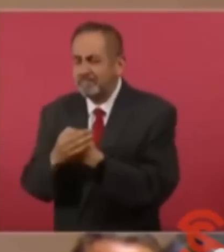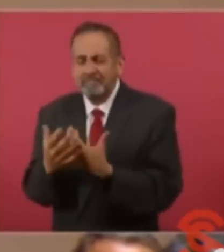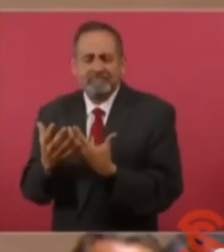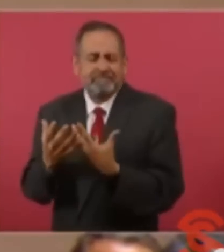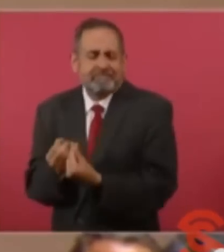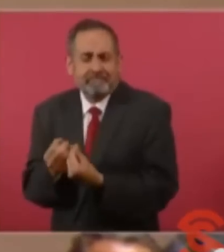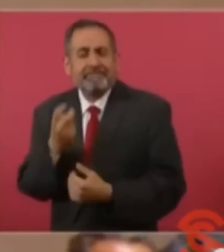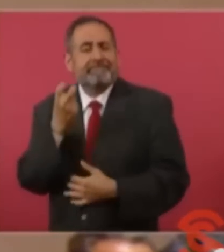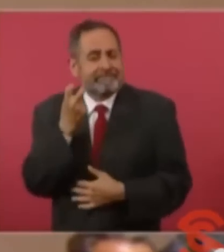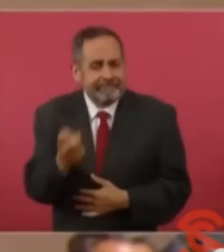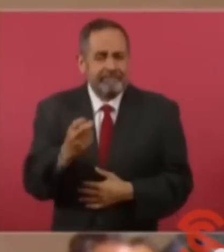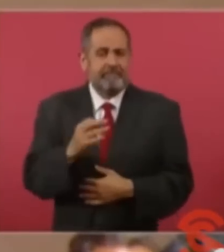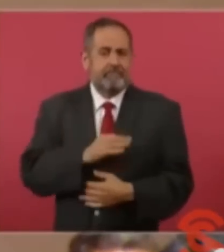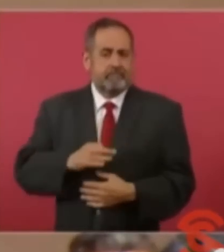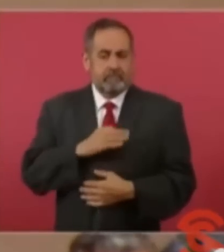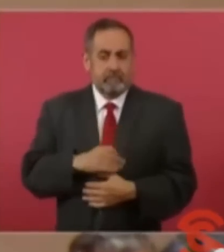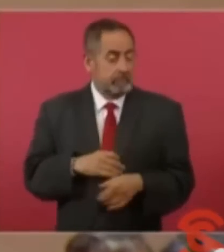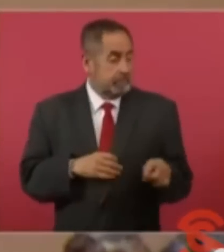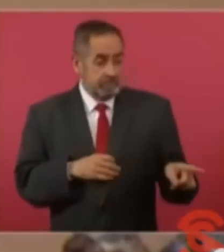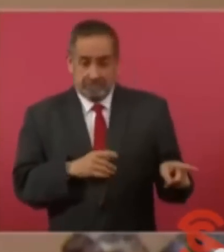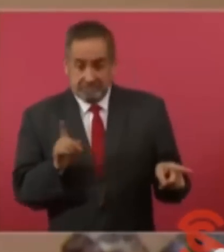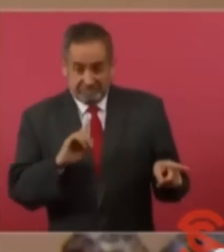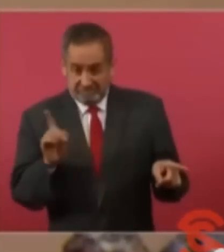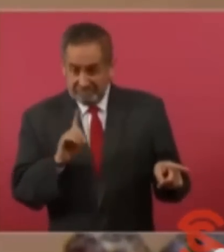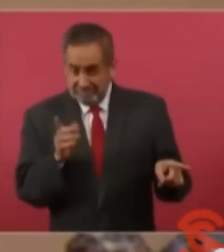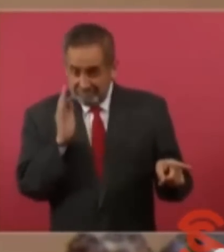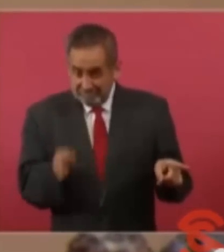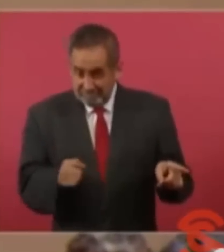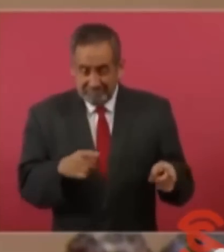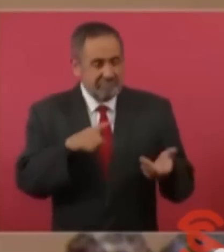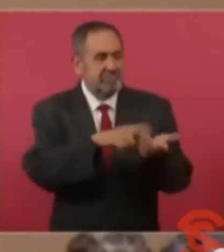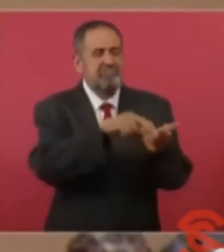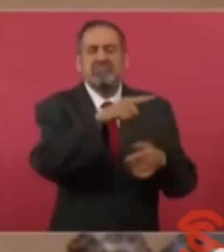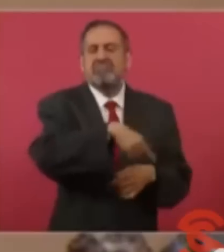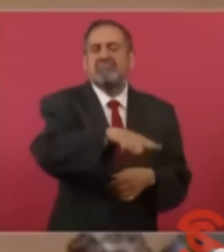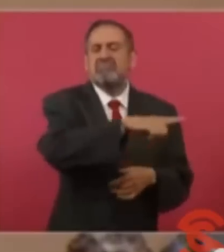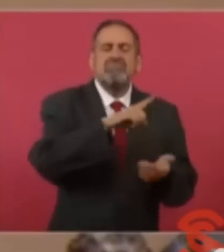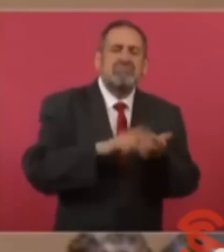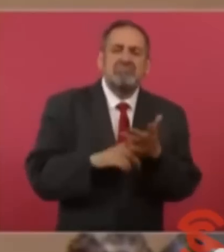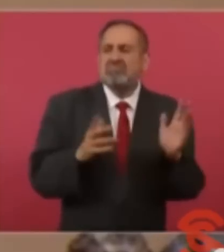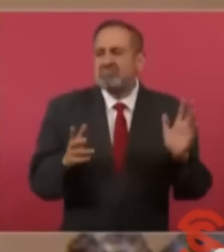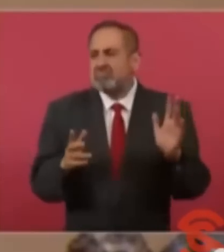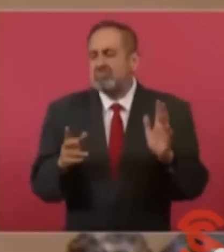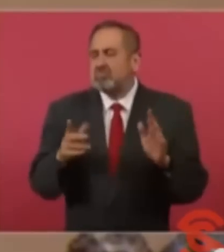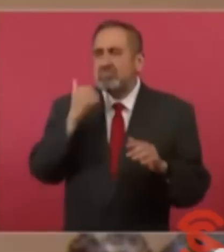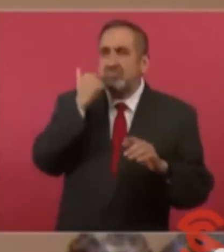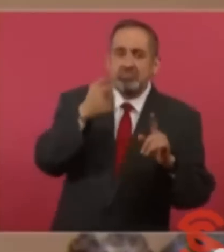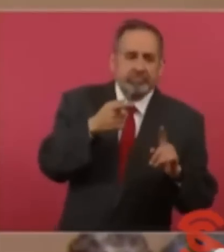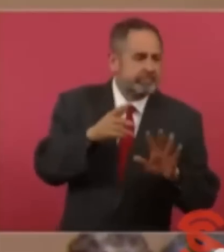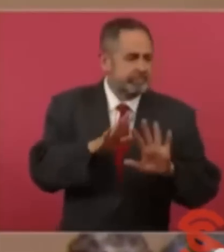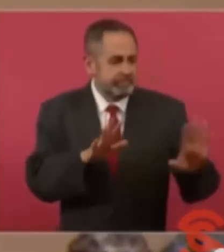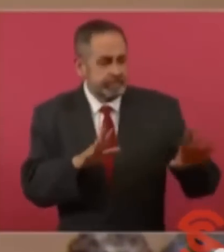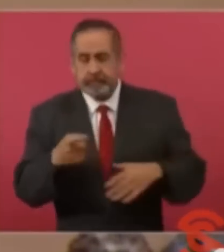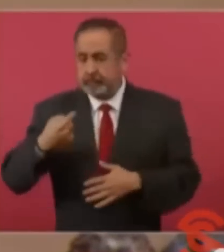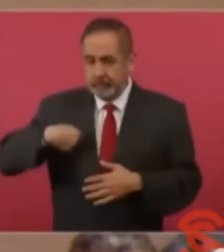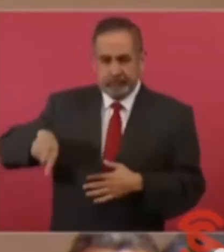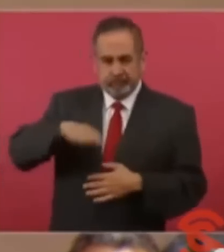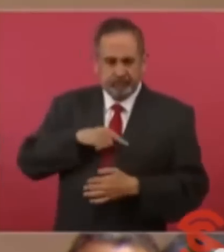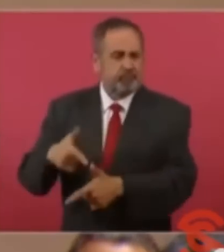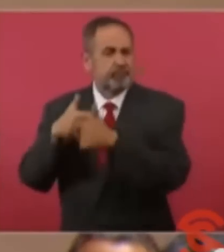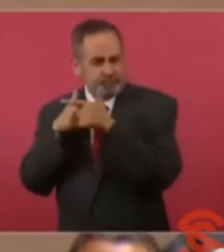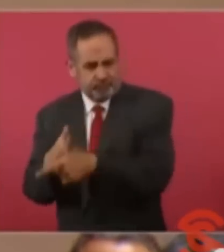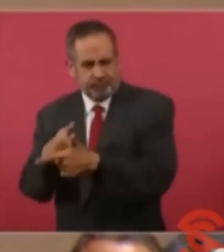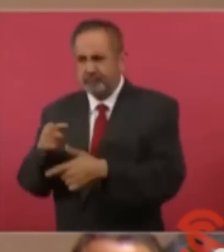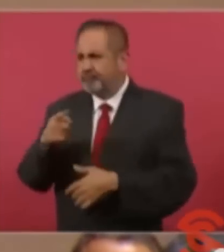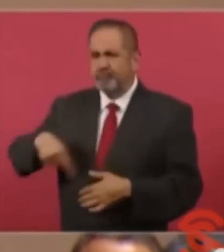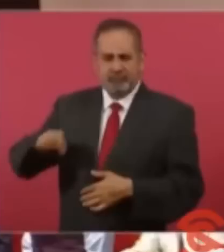ellos no acepten y practiquen estos preceptos y nosotros los